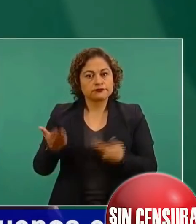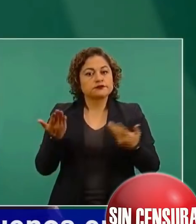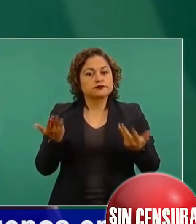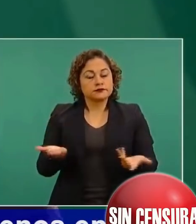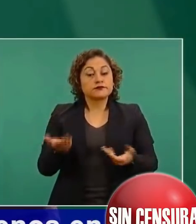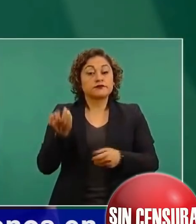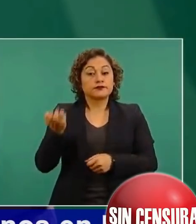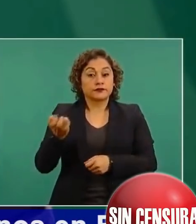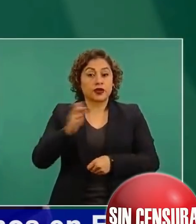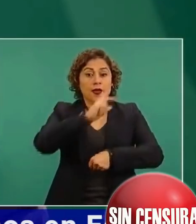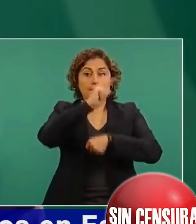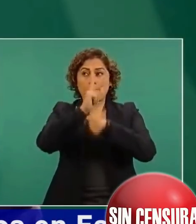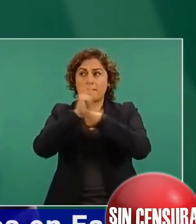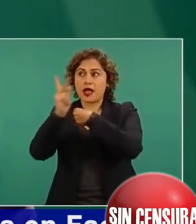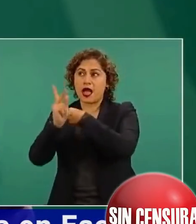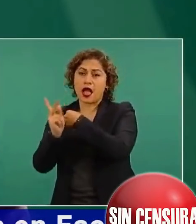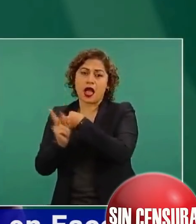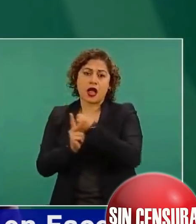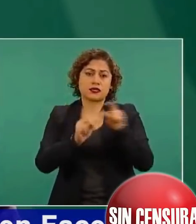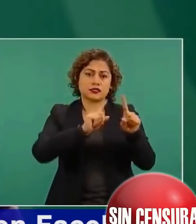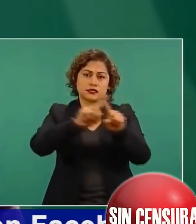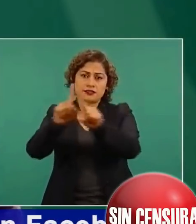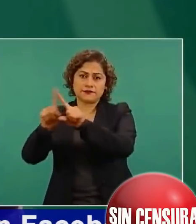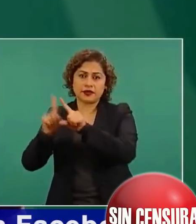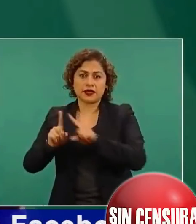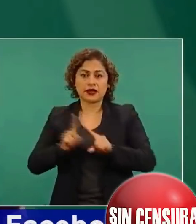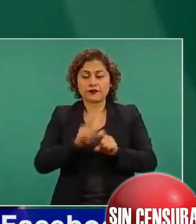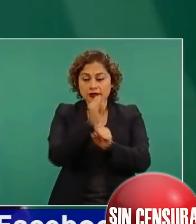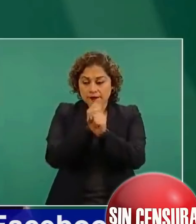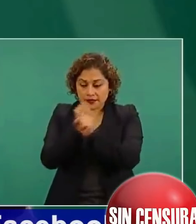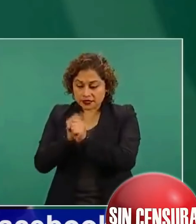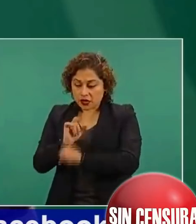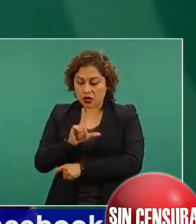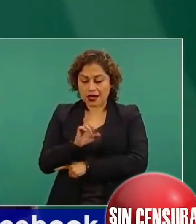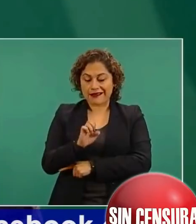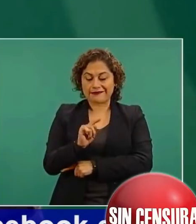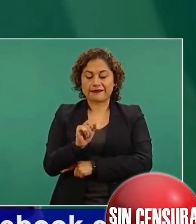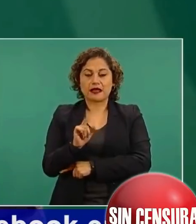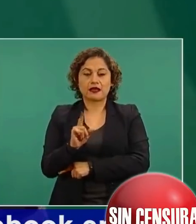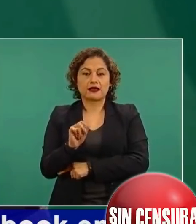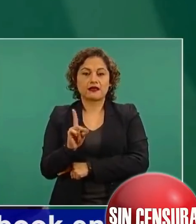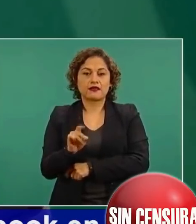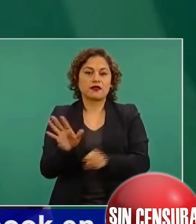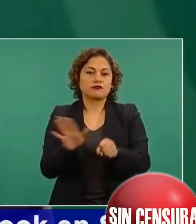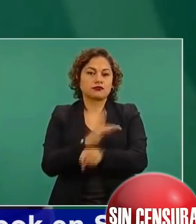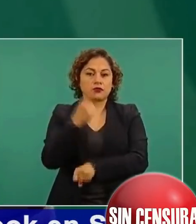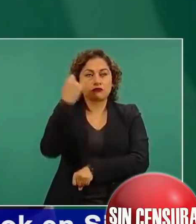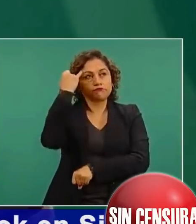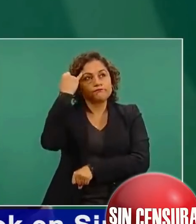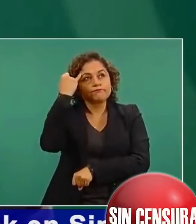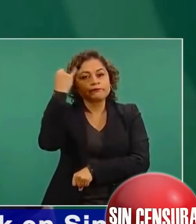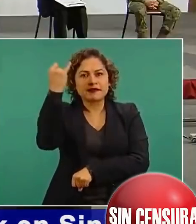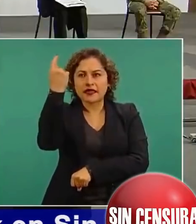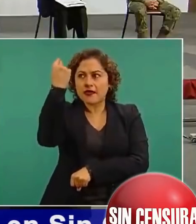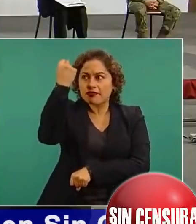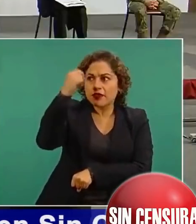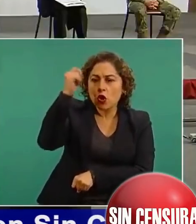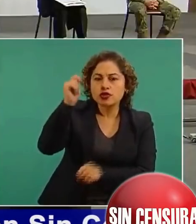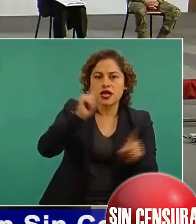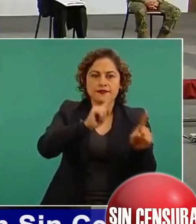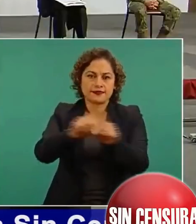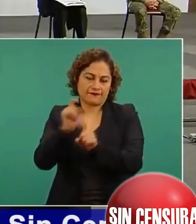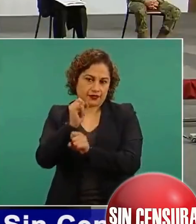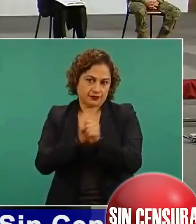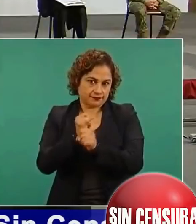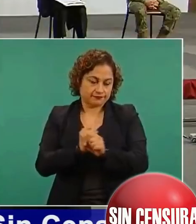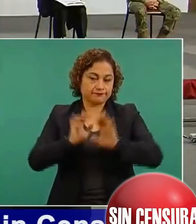países se tienen distintas magnitudes de la letalidad porque se tienen distintos abordajes de vigilancia epidemiológica. Hay países